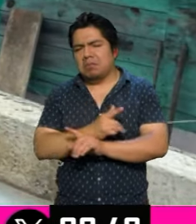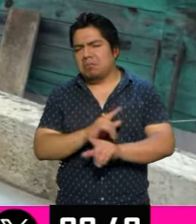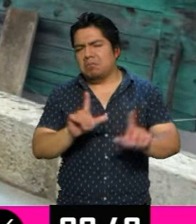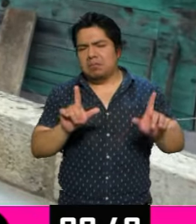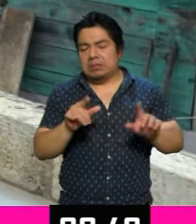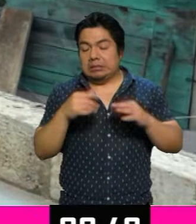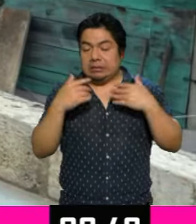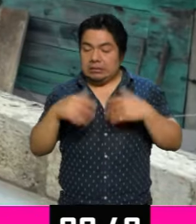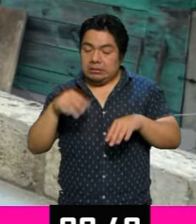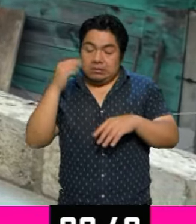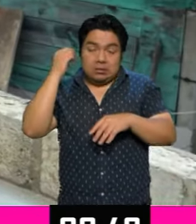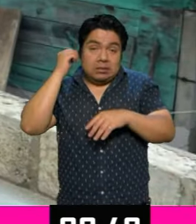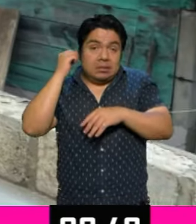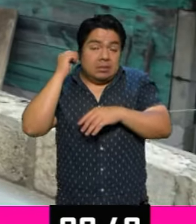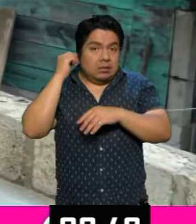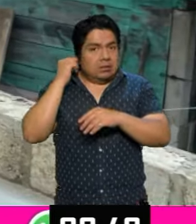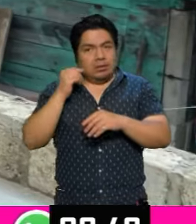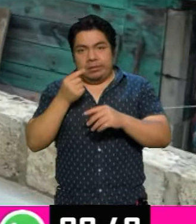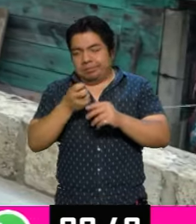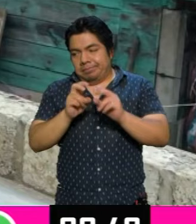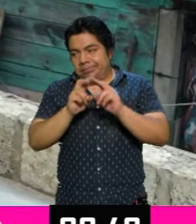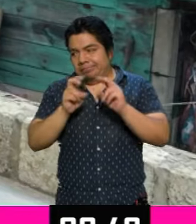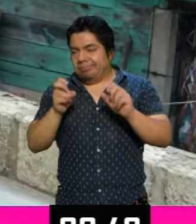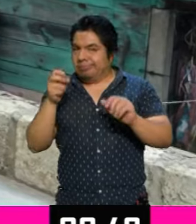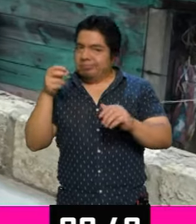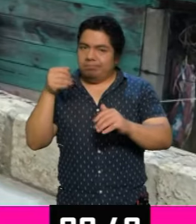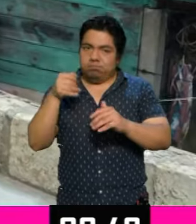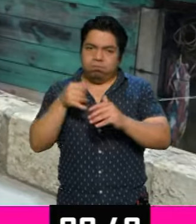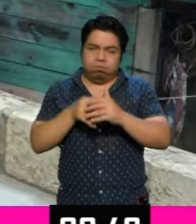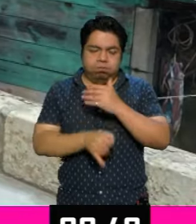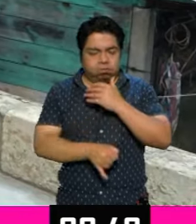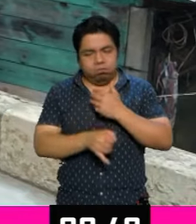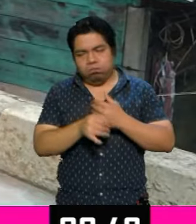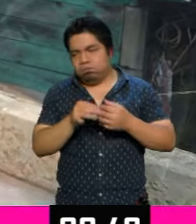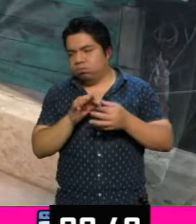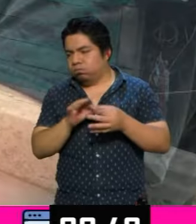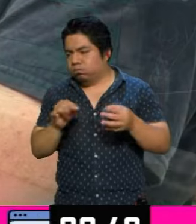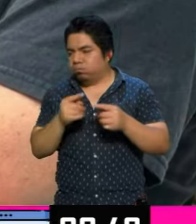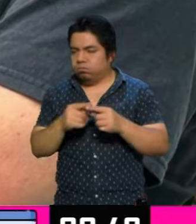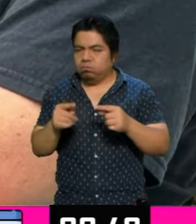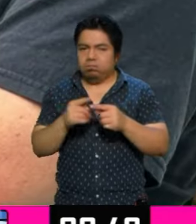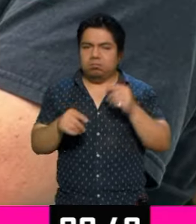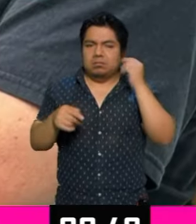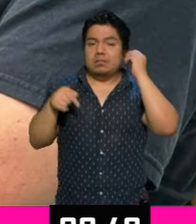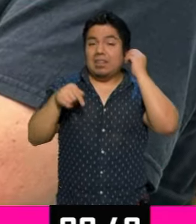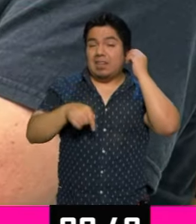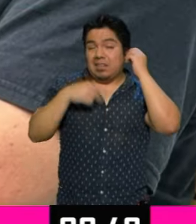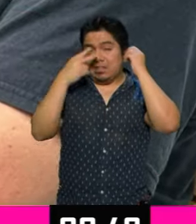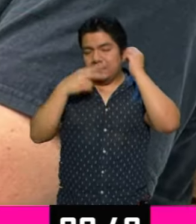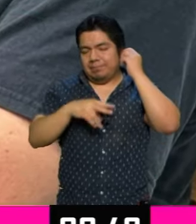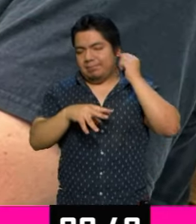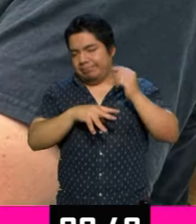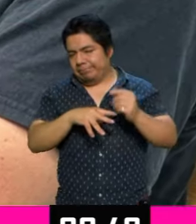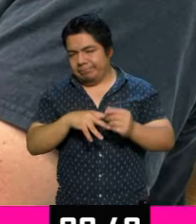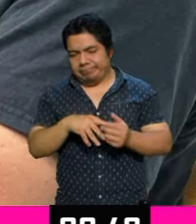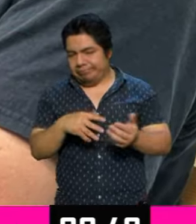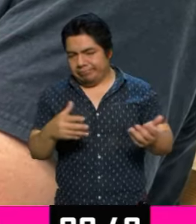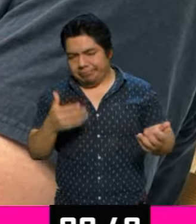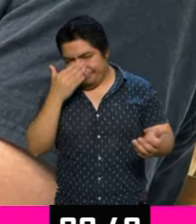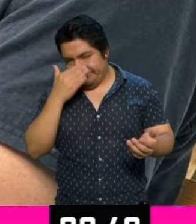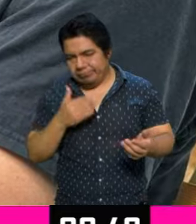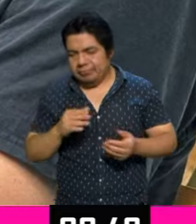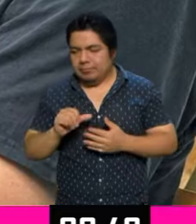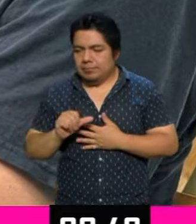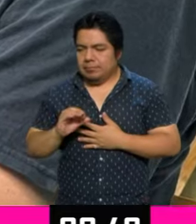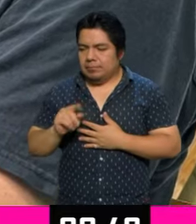es un tema que da para mucha discusión, algo que suele pasar en el país. Lo que ocurrió en Acteal